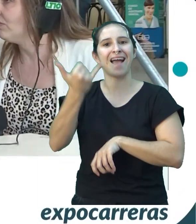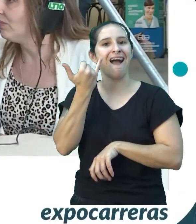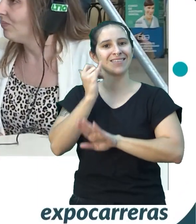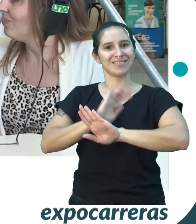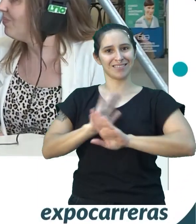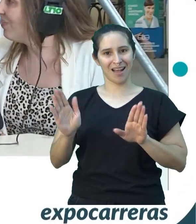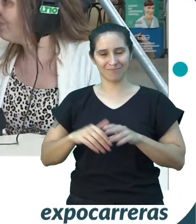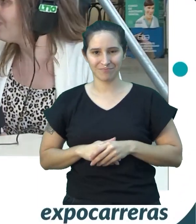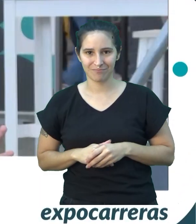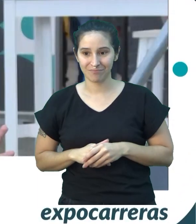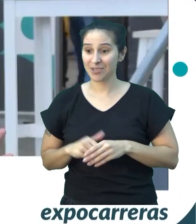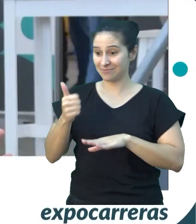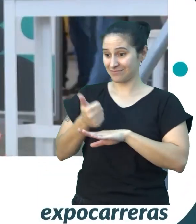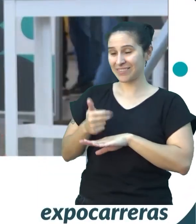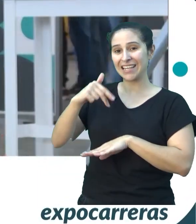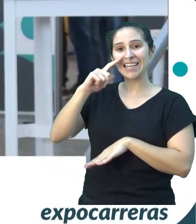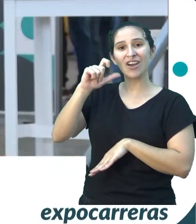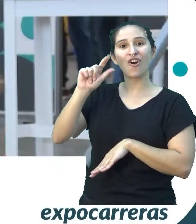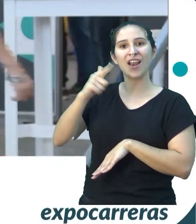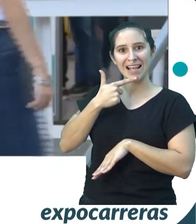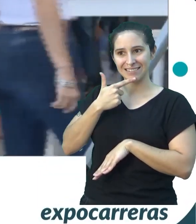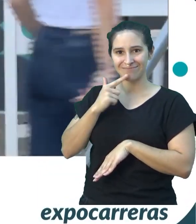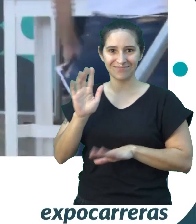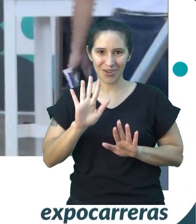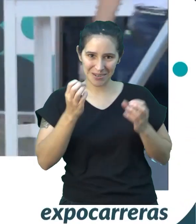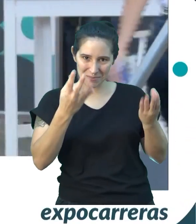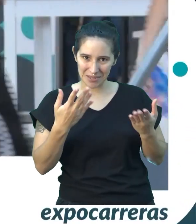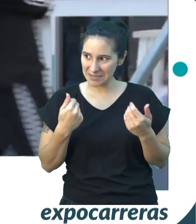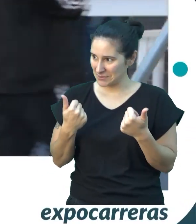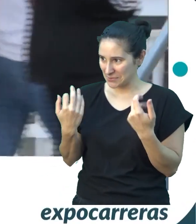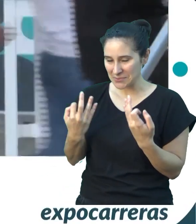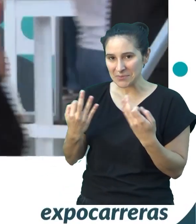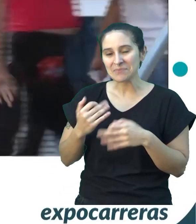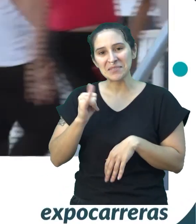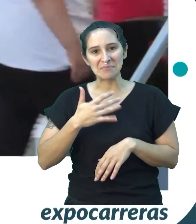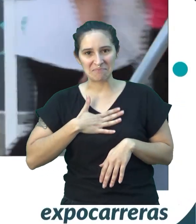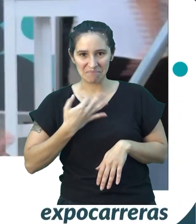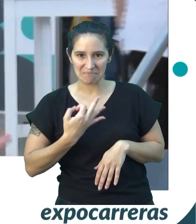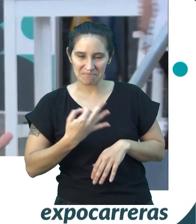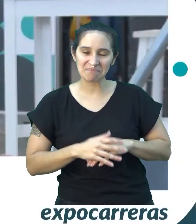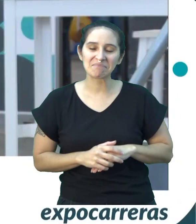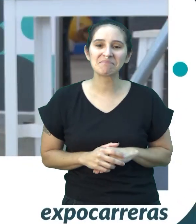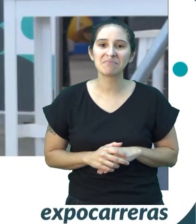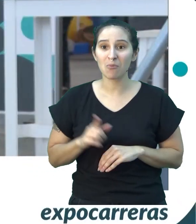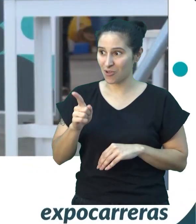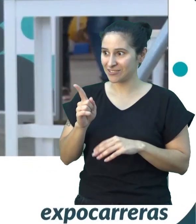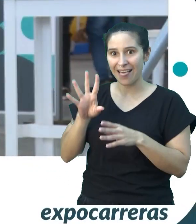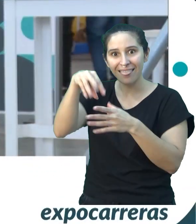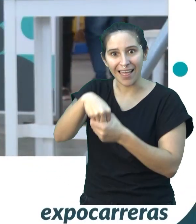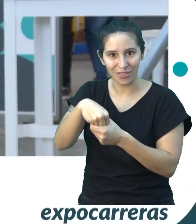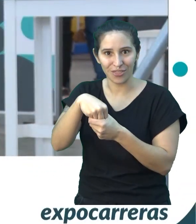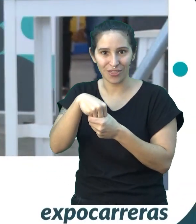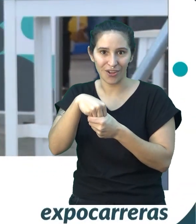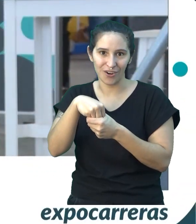él es Nicolás, ¿lo digo bien? Hola, ¿cómo estás? Sí. ¿Cómo andas, Nico? ¿Todo bien? Bien, excelente, ¿vos? Bueno, Nico, vos sos parte, formás parte, ingresaste a